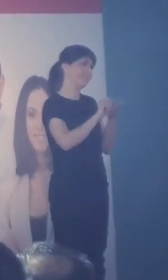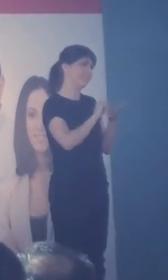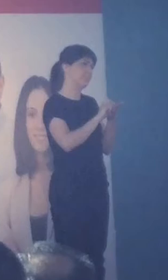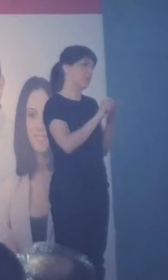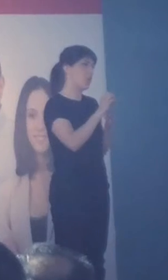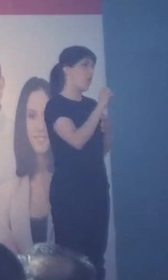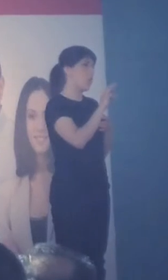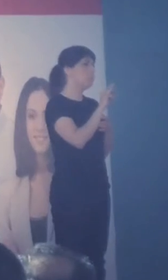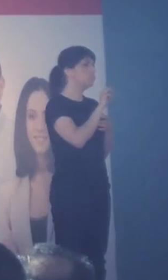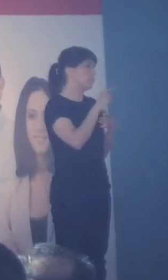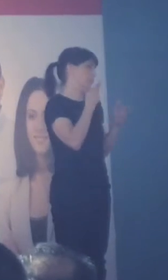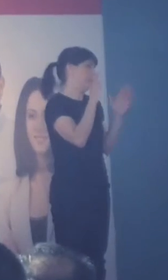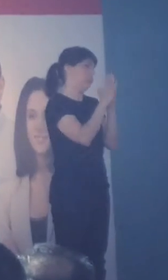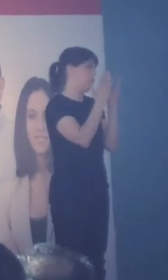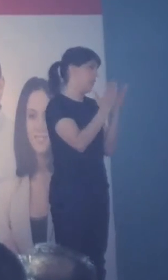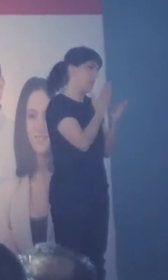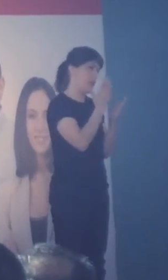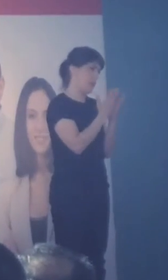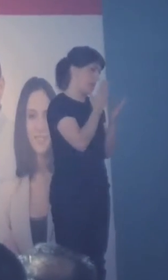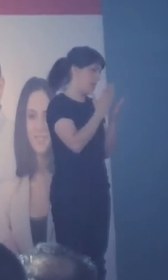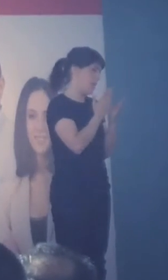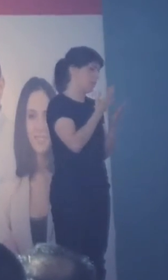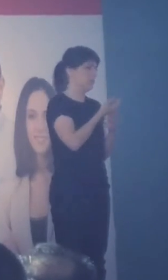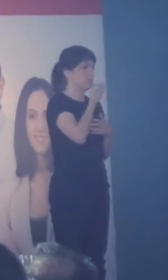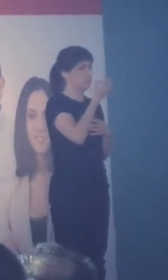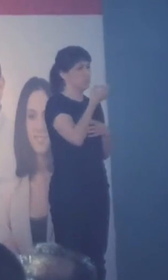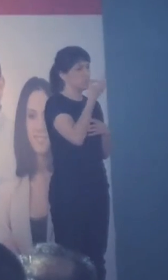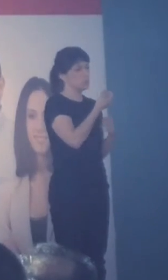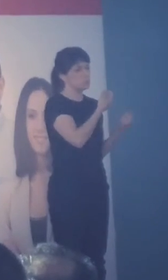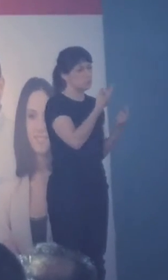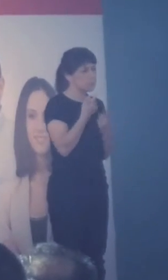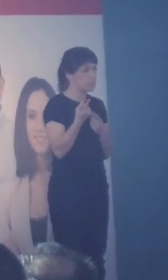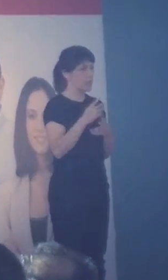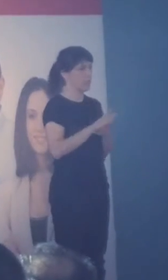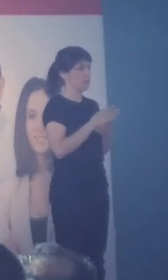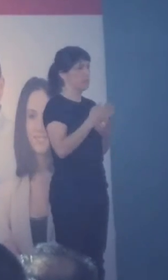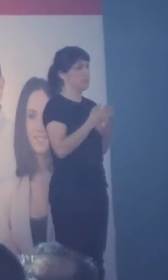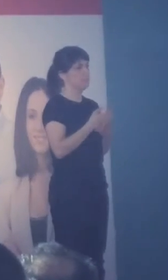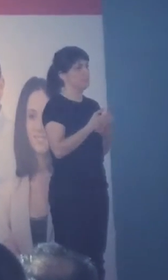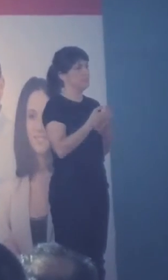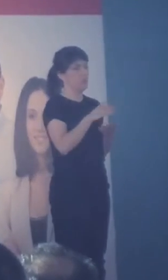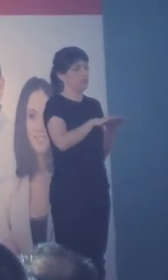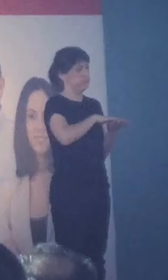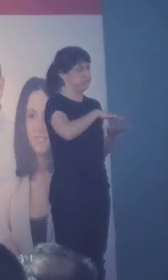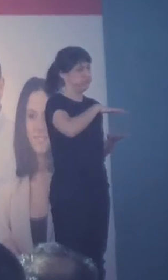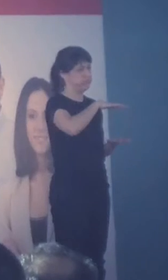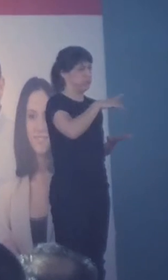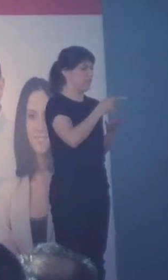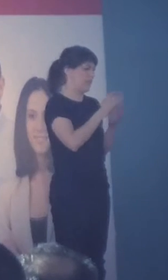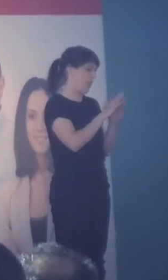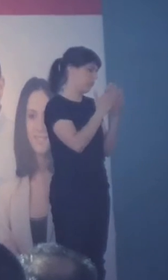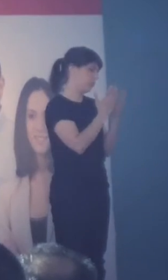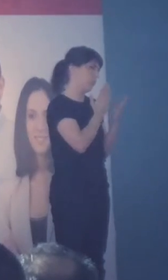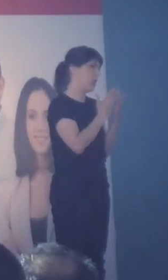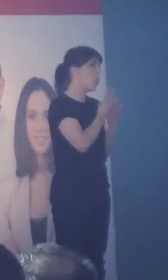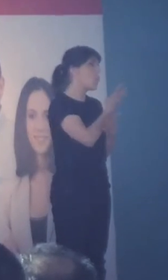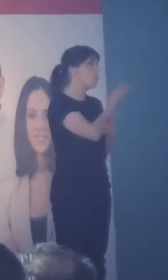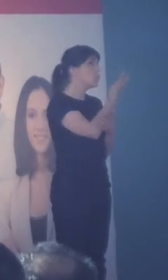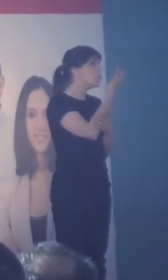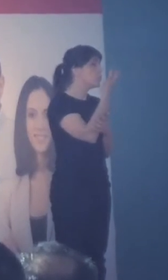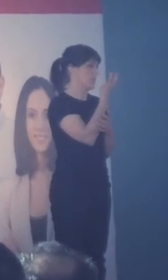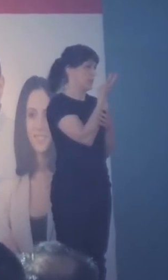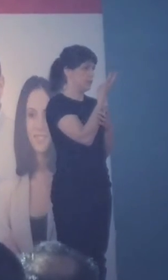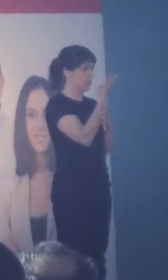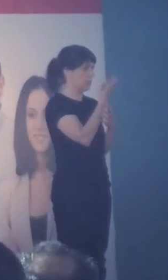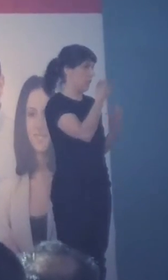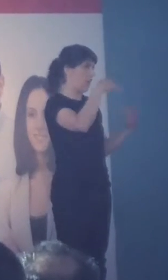opúsculos, libros, discursos innumerables que enchen 400 páxinas da súa